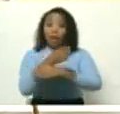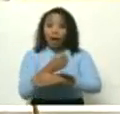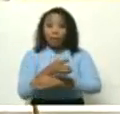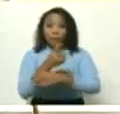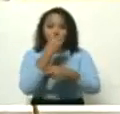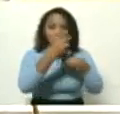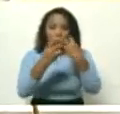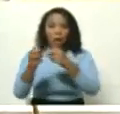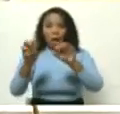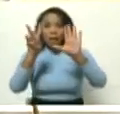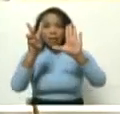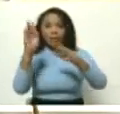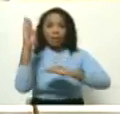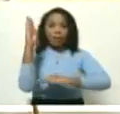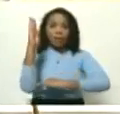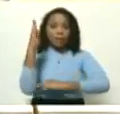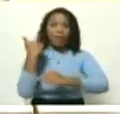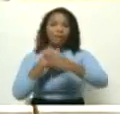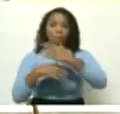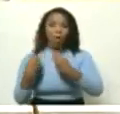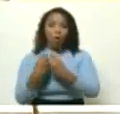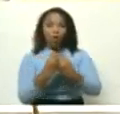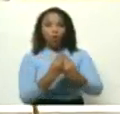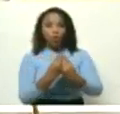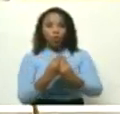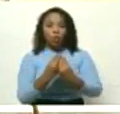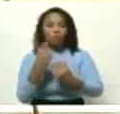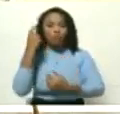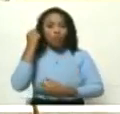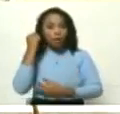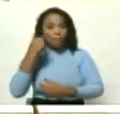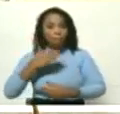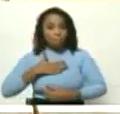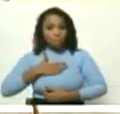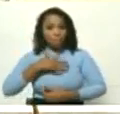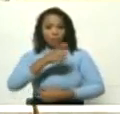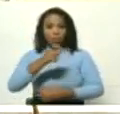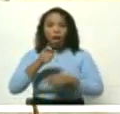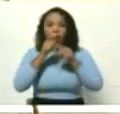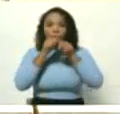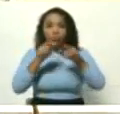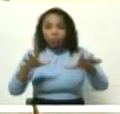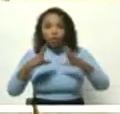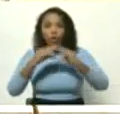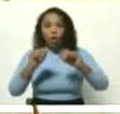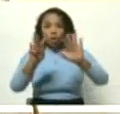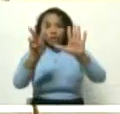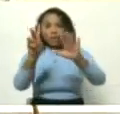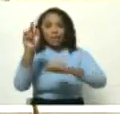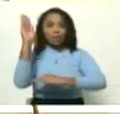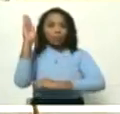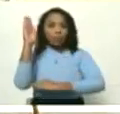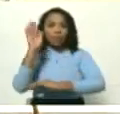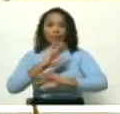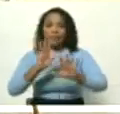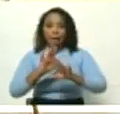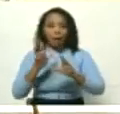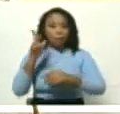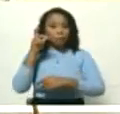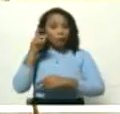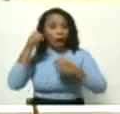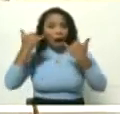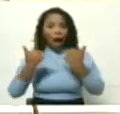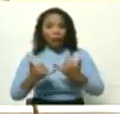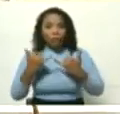templos, que nosotros vamos también a acompañar, mi almiranta y mi persona vamos a tener un despliegue en todos los siete templos. Ya se escuchaba ahora mismo